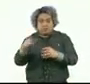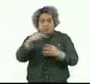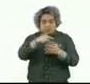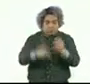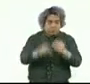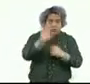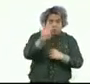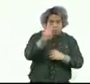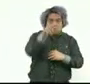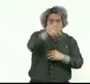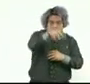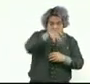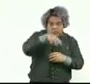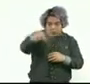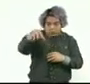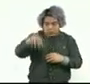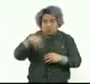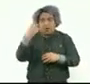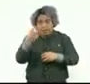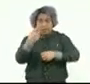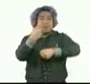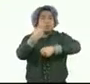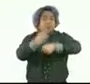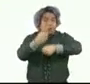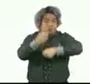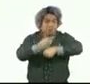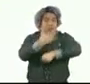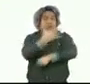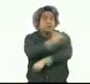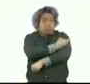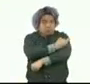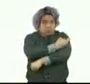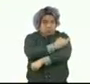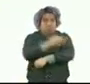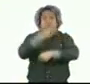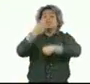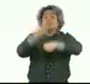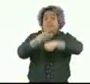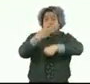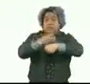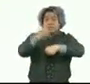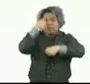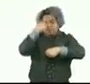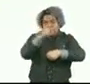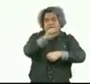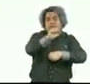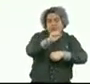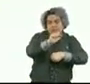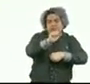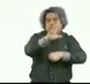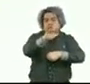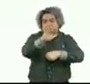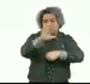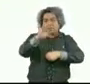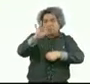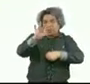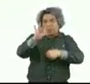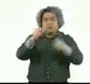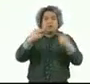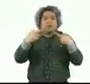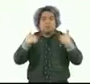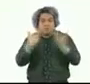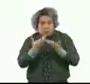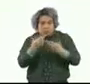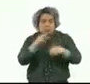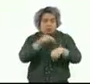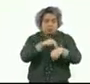vamos a estar poniendo primeras dosis, refuerzos a personas de 60 años y más, de 50 años y más, de 40 años y más, el personal educativo y